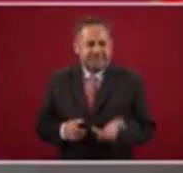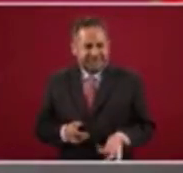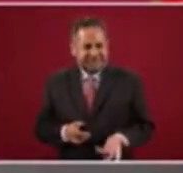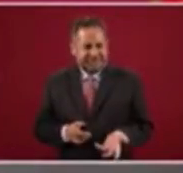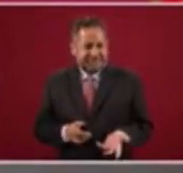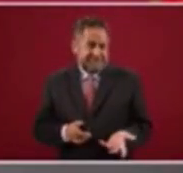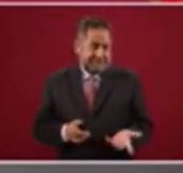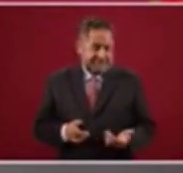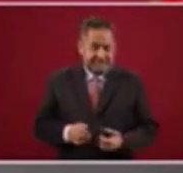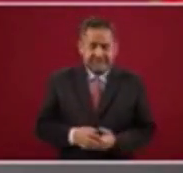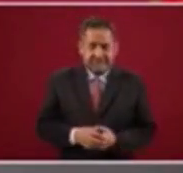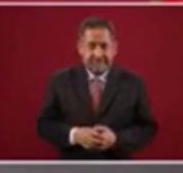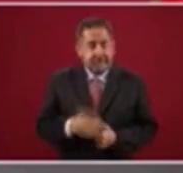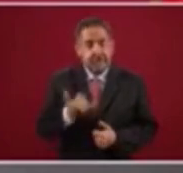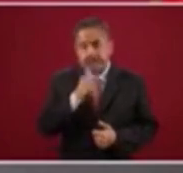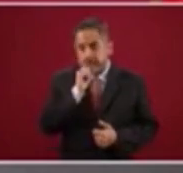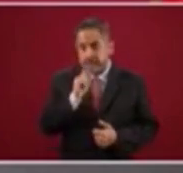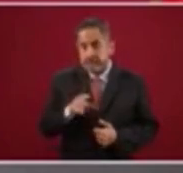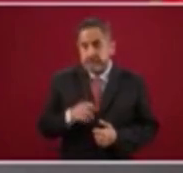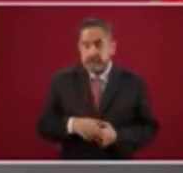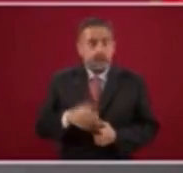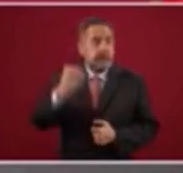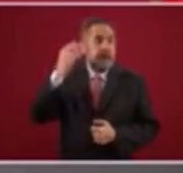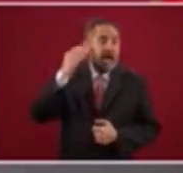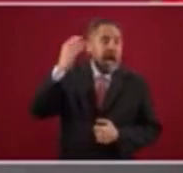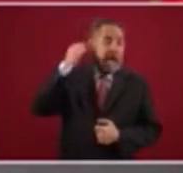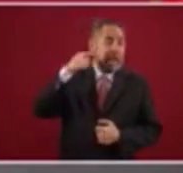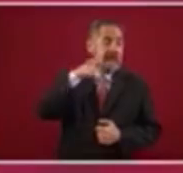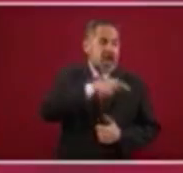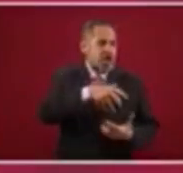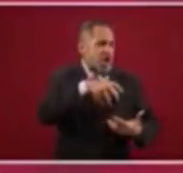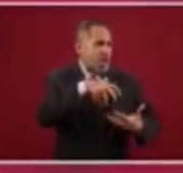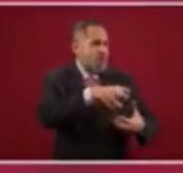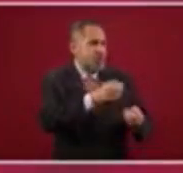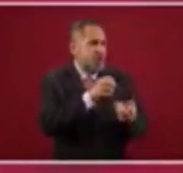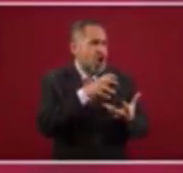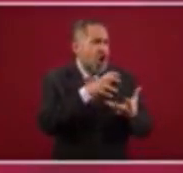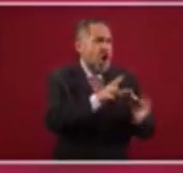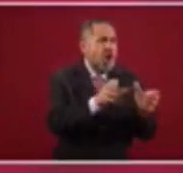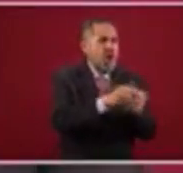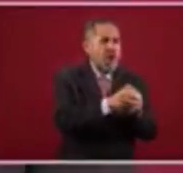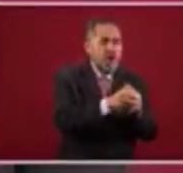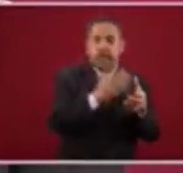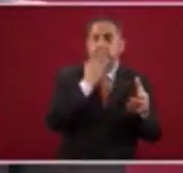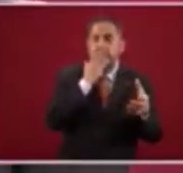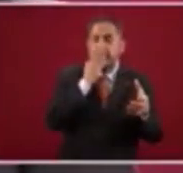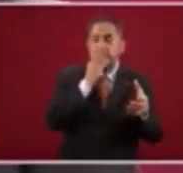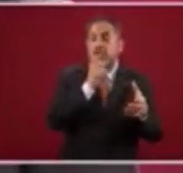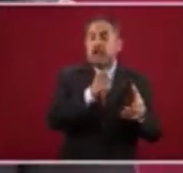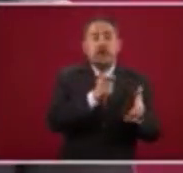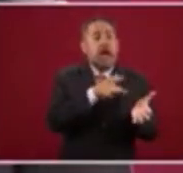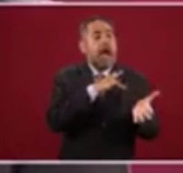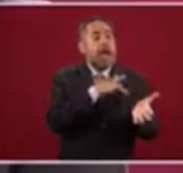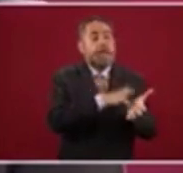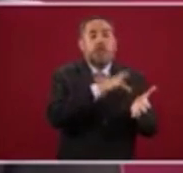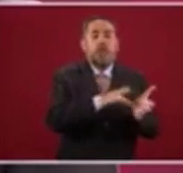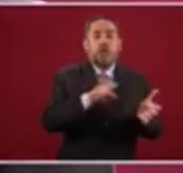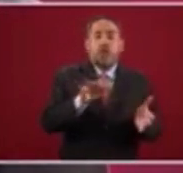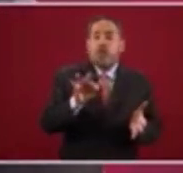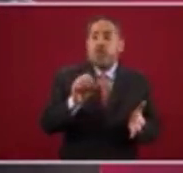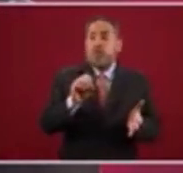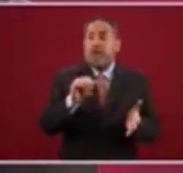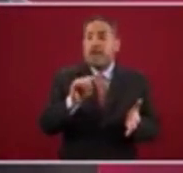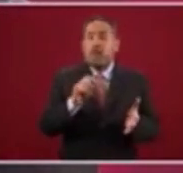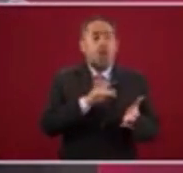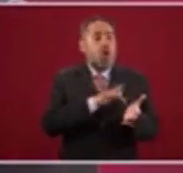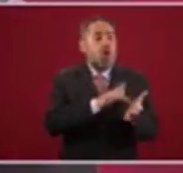mucho que se destinaba a unos cuantos, eso le llamaban fomento o